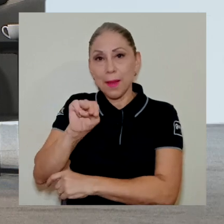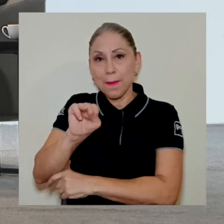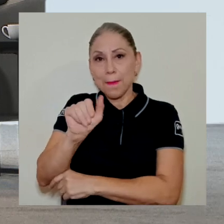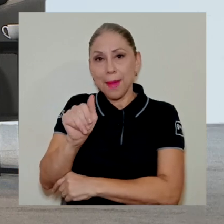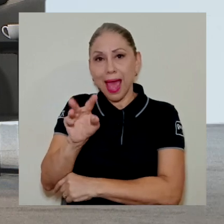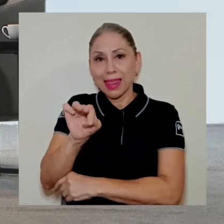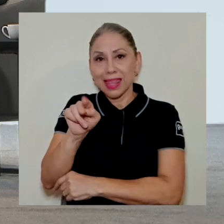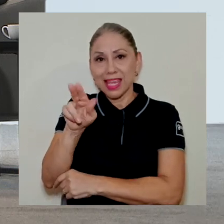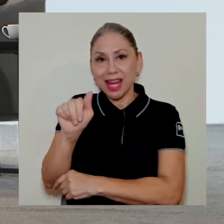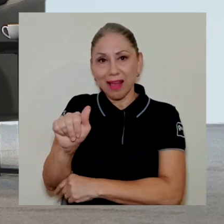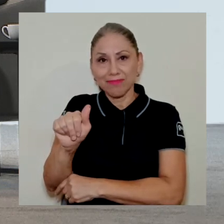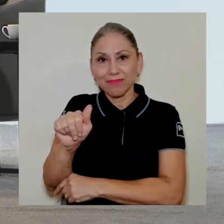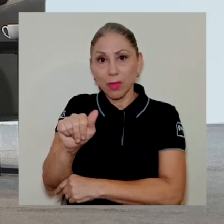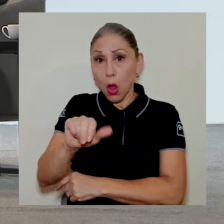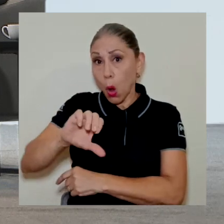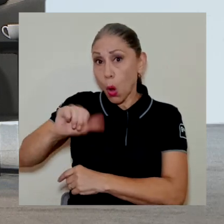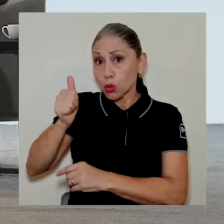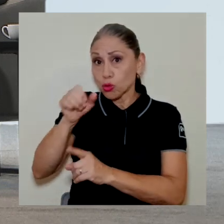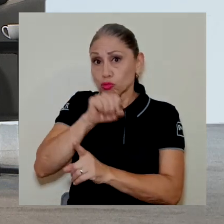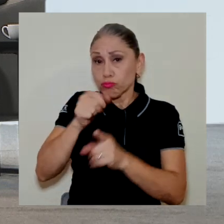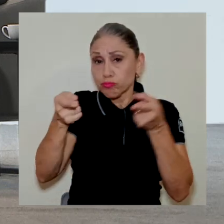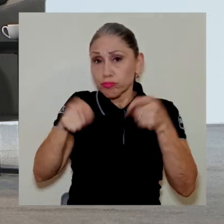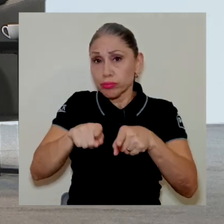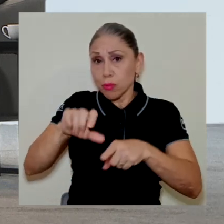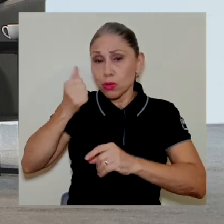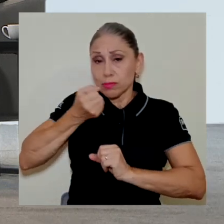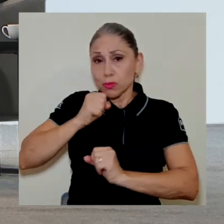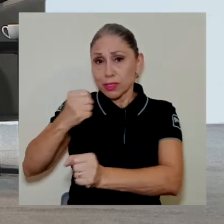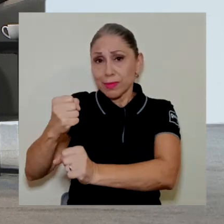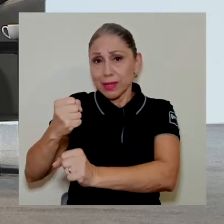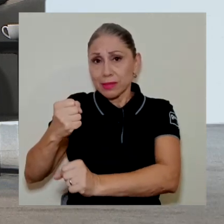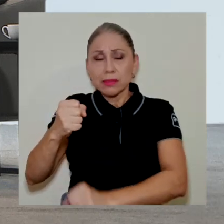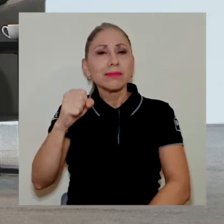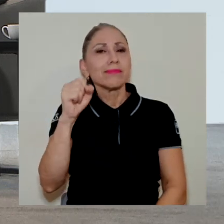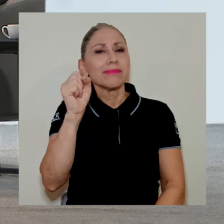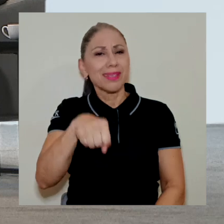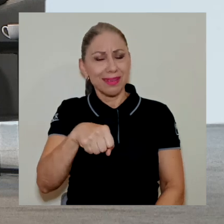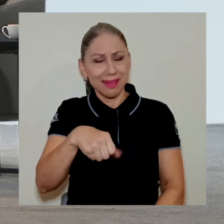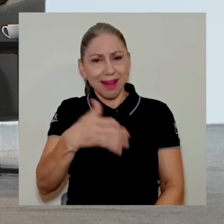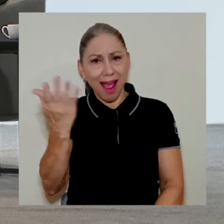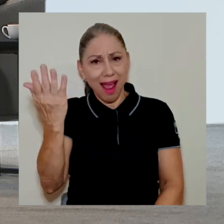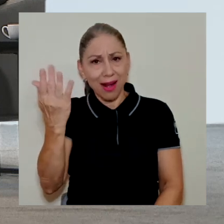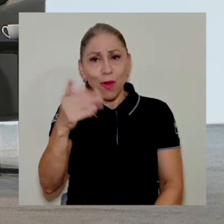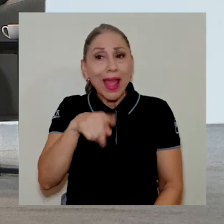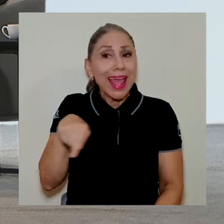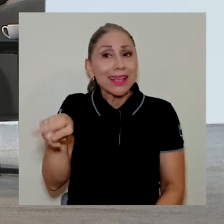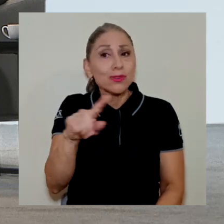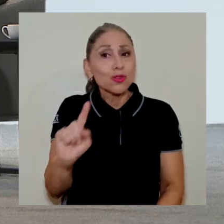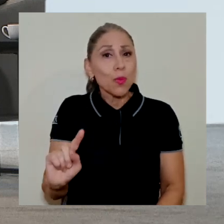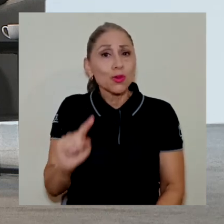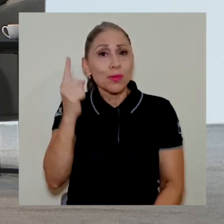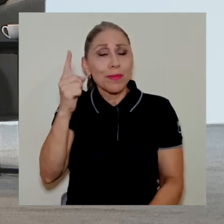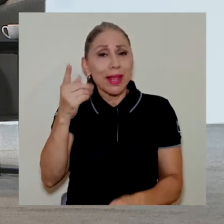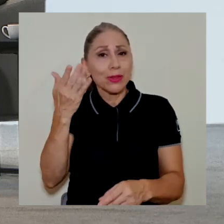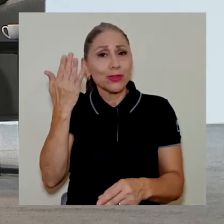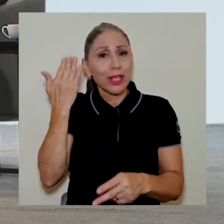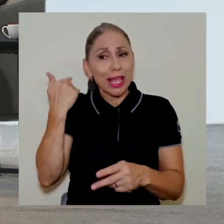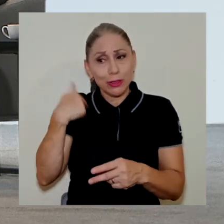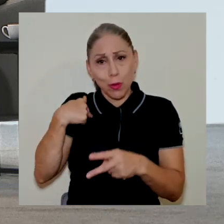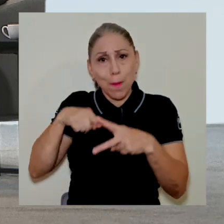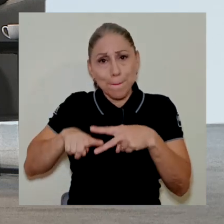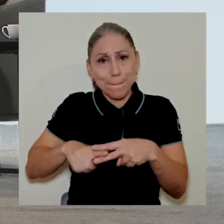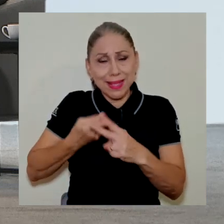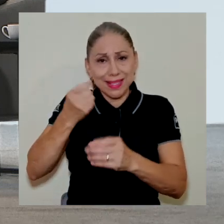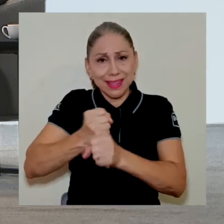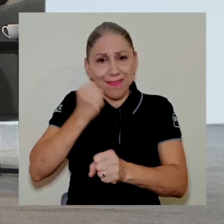en Matina. ¿Hay otros casos que conozcamos en otras municipalidades? Sí, claro. O sea, estos son como de los primeros con los que